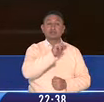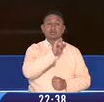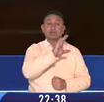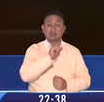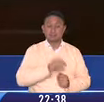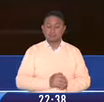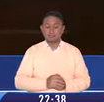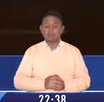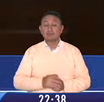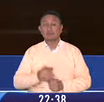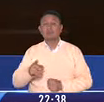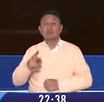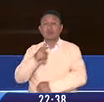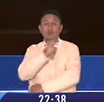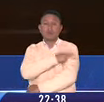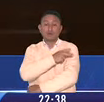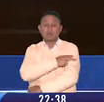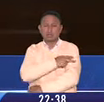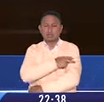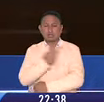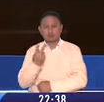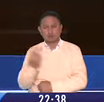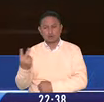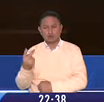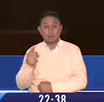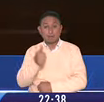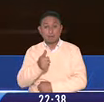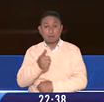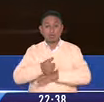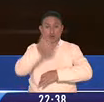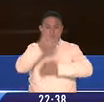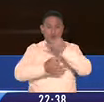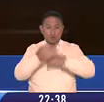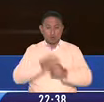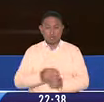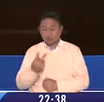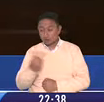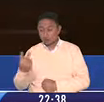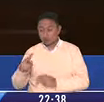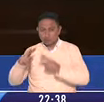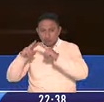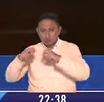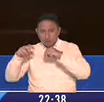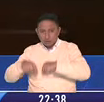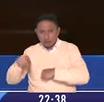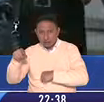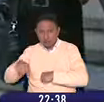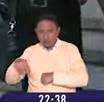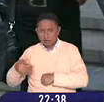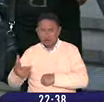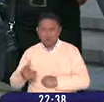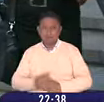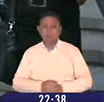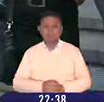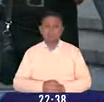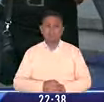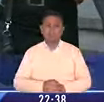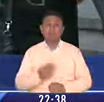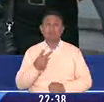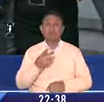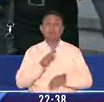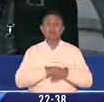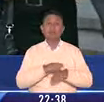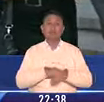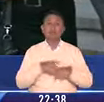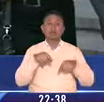y los vocales en los cuales el mismo juez debía resolver la situación jurídica de estos. 2 causas que al final del